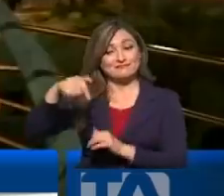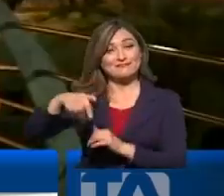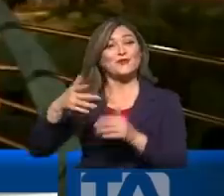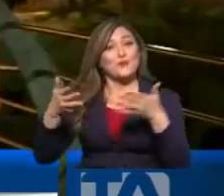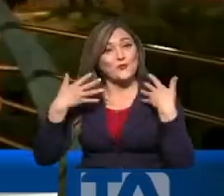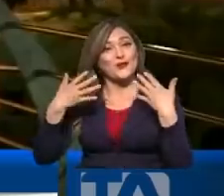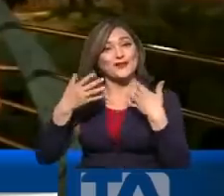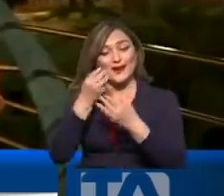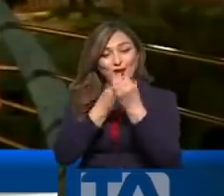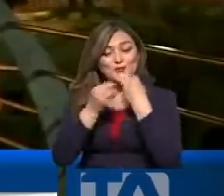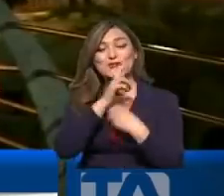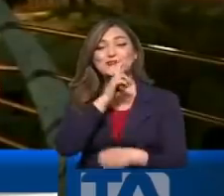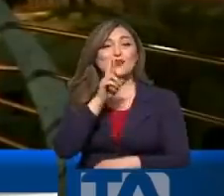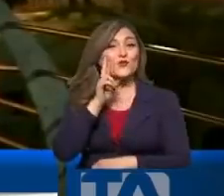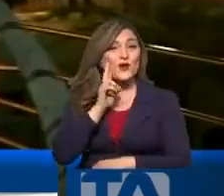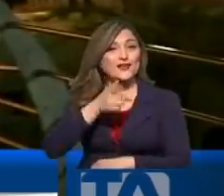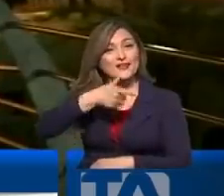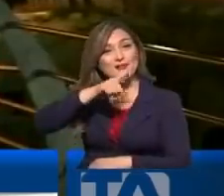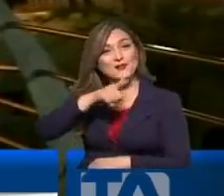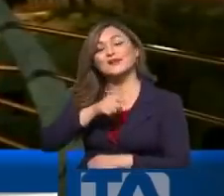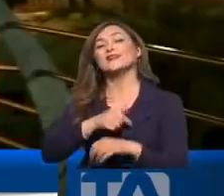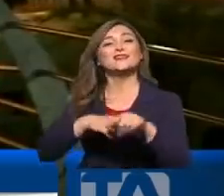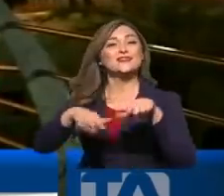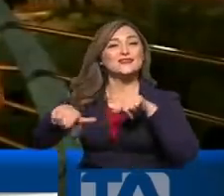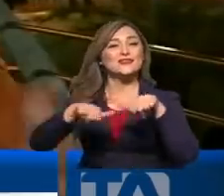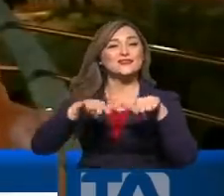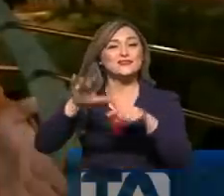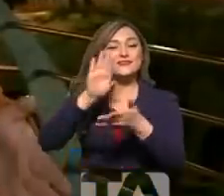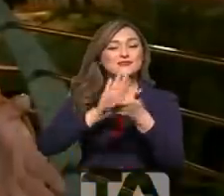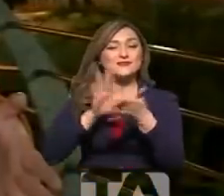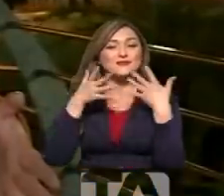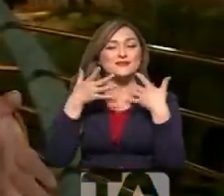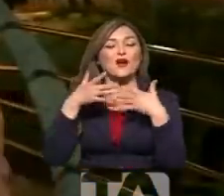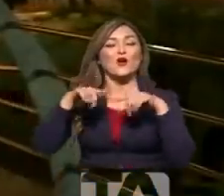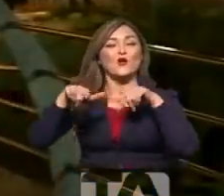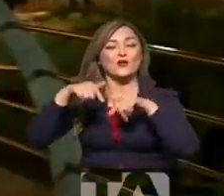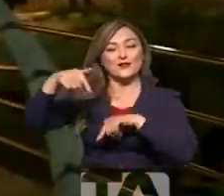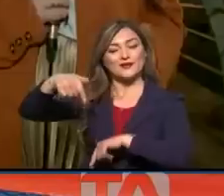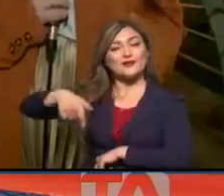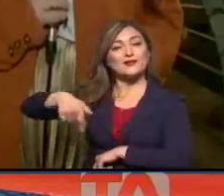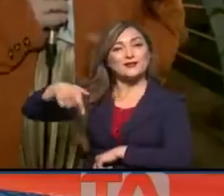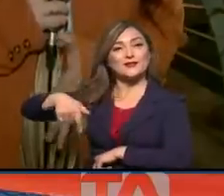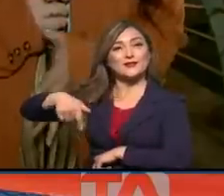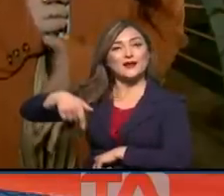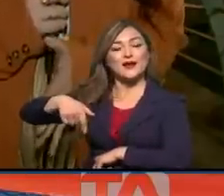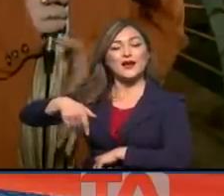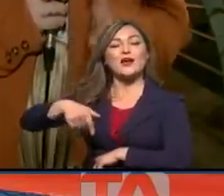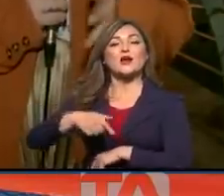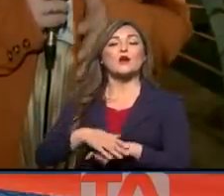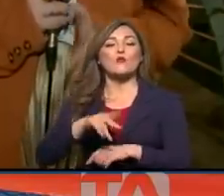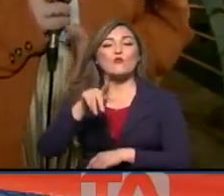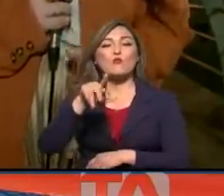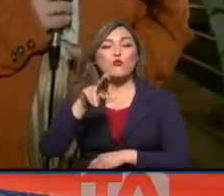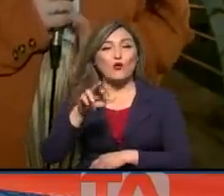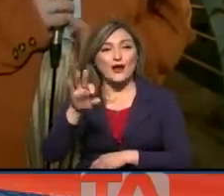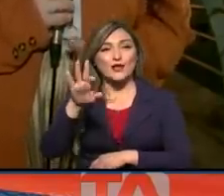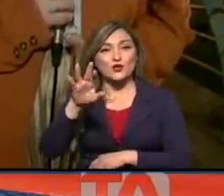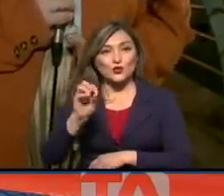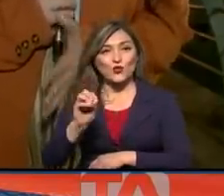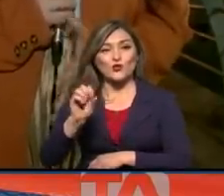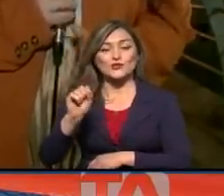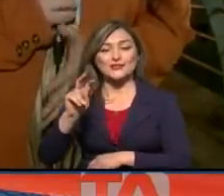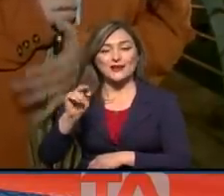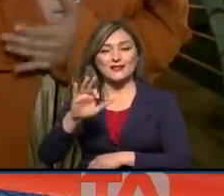principalmente del sector de alimentos y bebidas, que aquí en el centro de Guayaquil, especialmente en el punto donde nos encontramos, el Puerto Santana, hasta esta